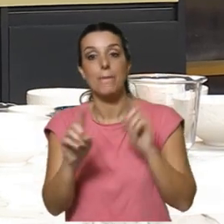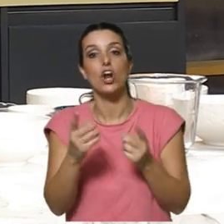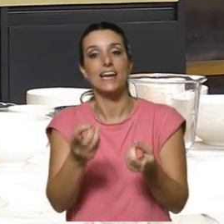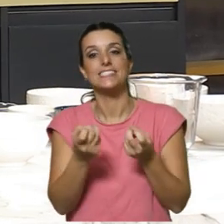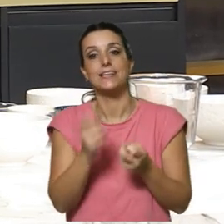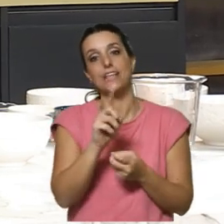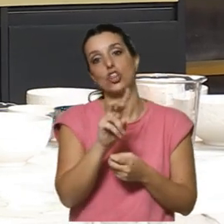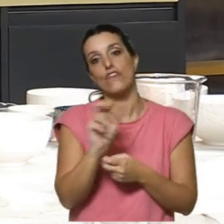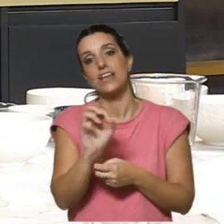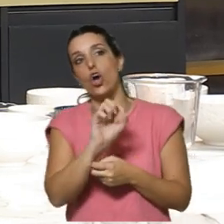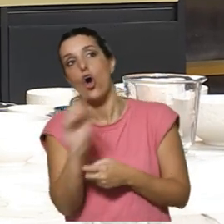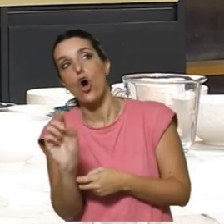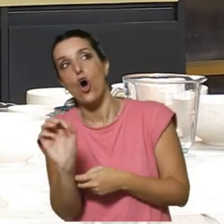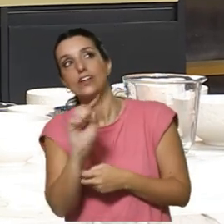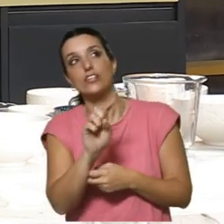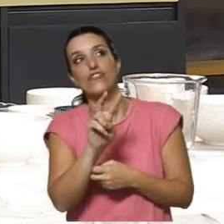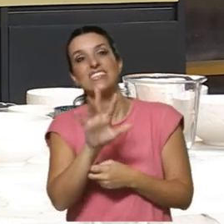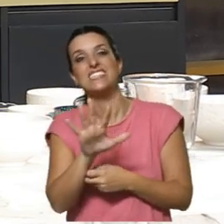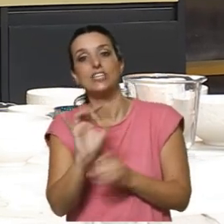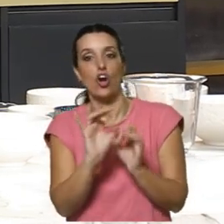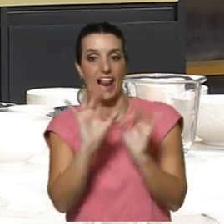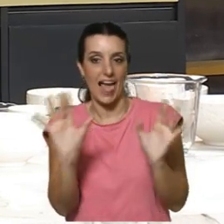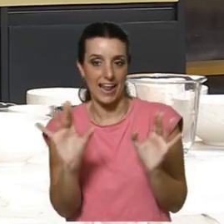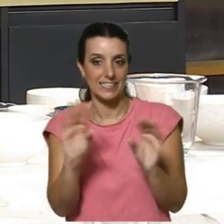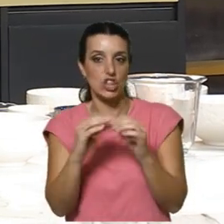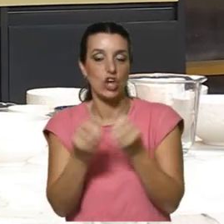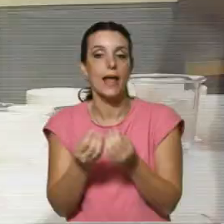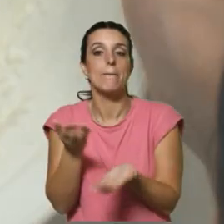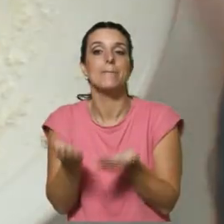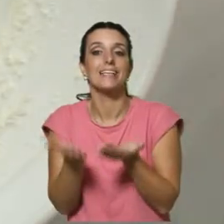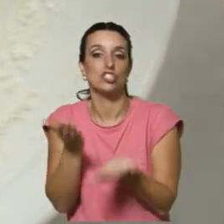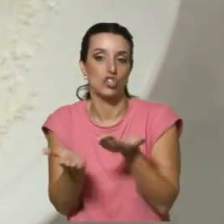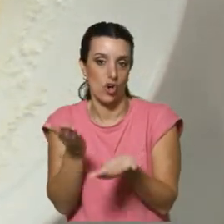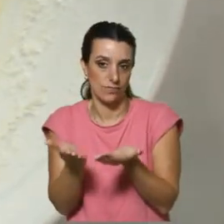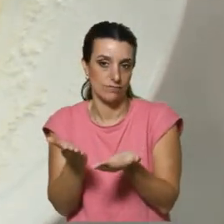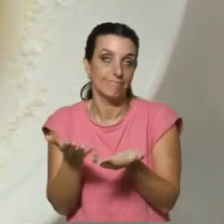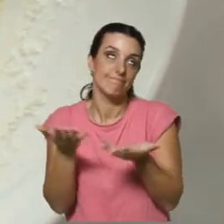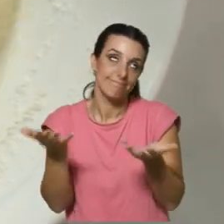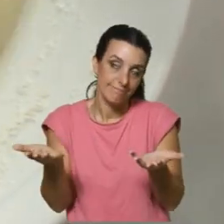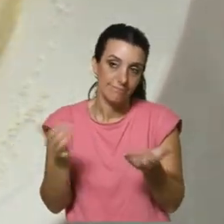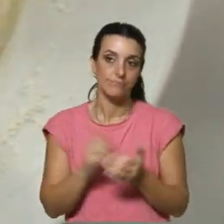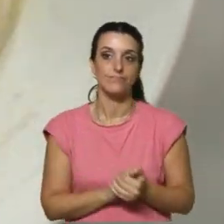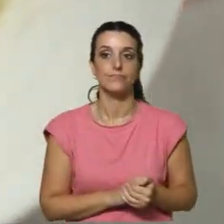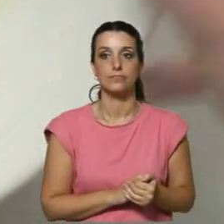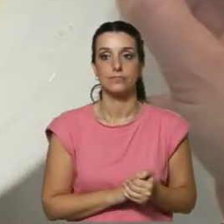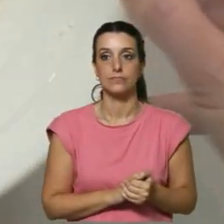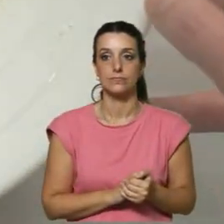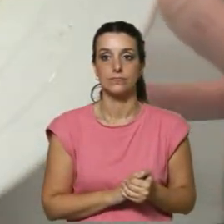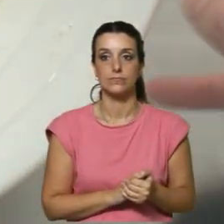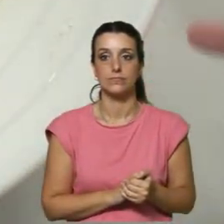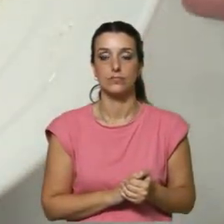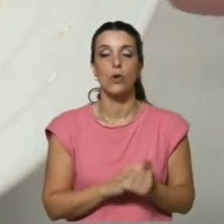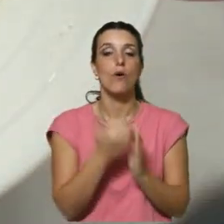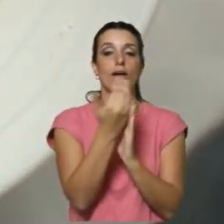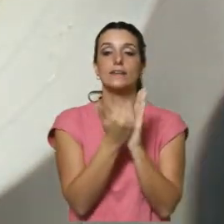unos 120, 125 gramos de clara. Así que sí, tiene su qué. ¿Ah? Como estas